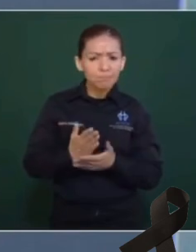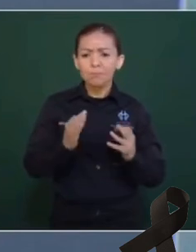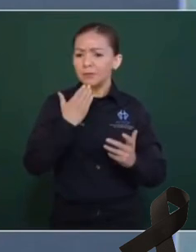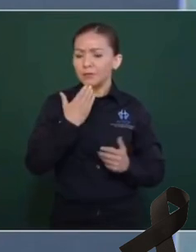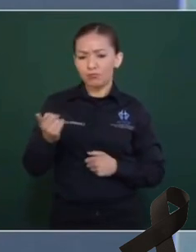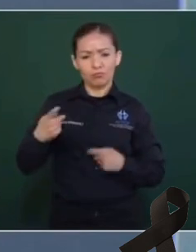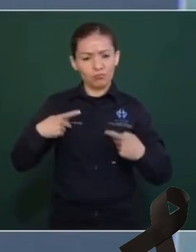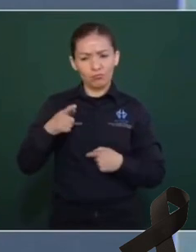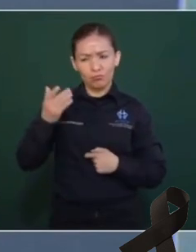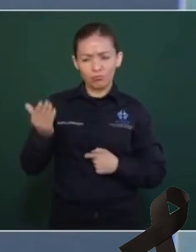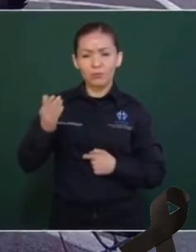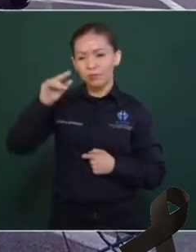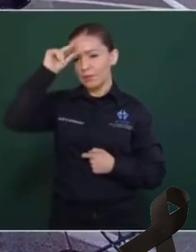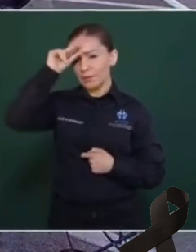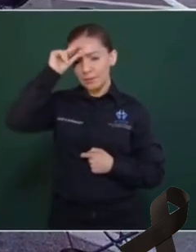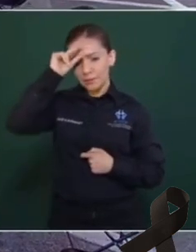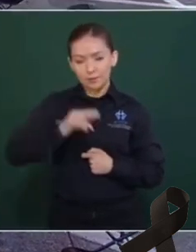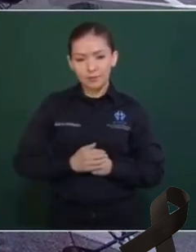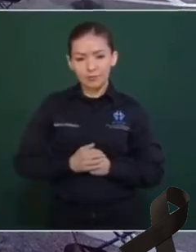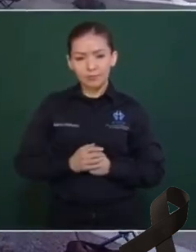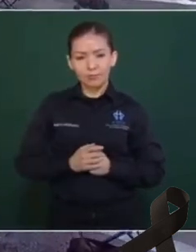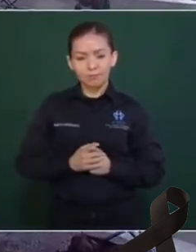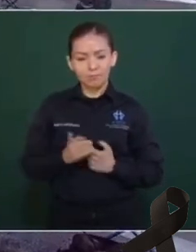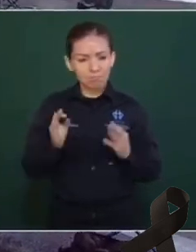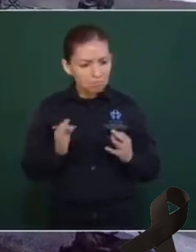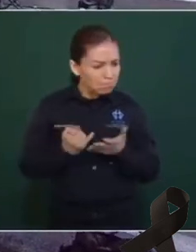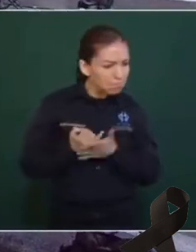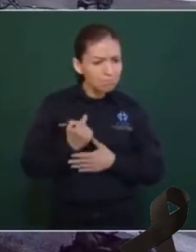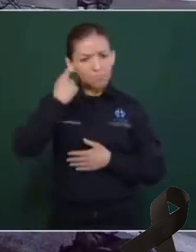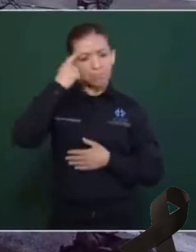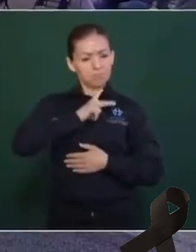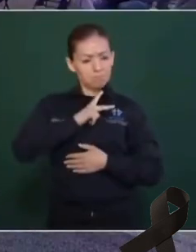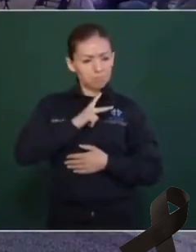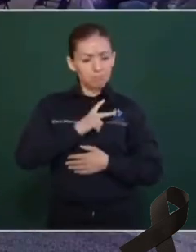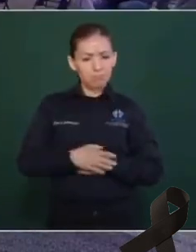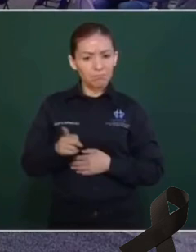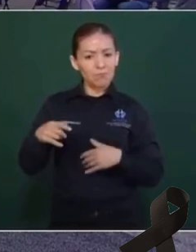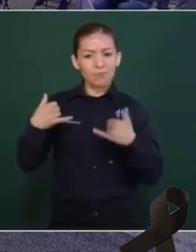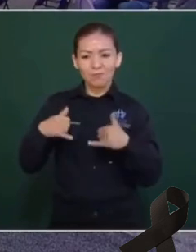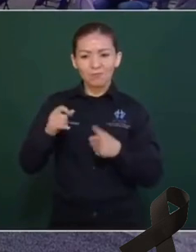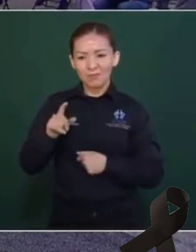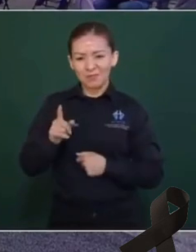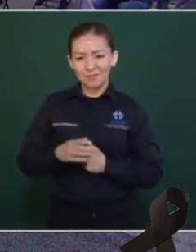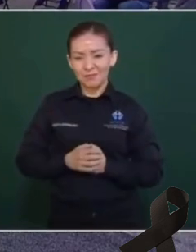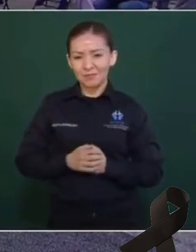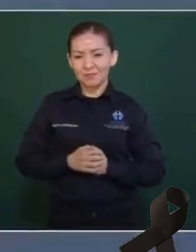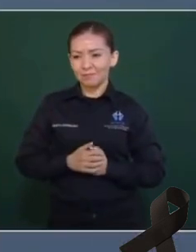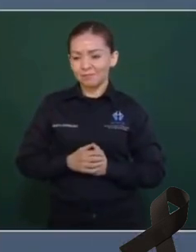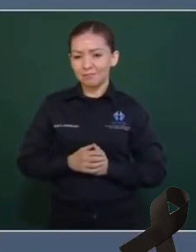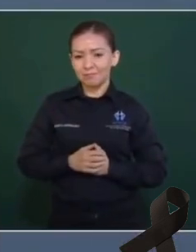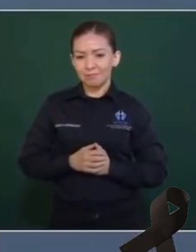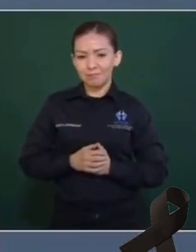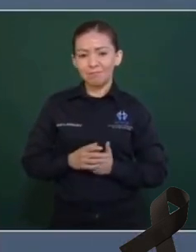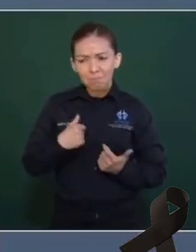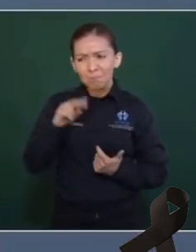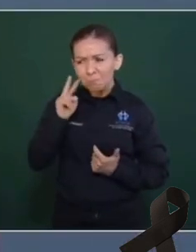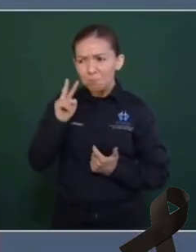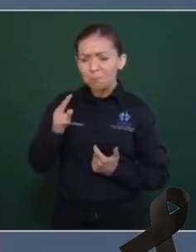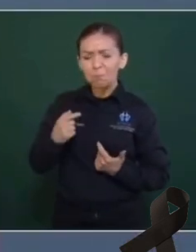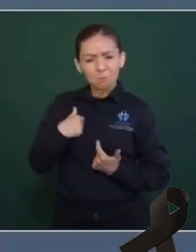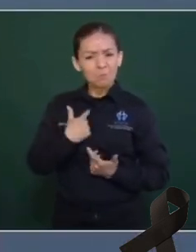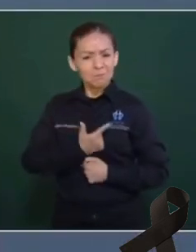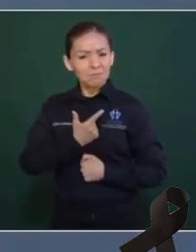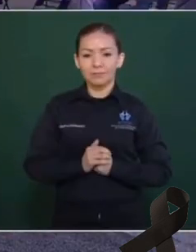inteligente y con criterios propios y rebuilding y eso a mí me simpatiza